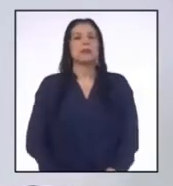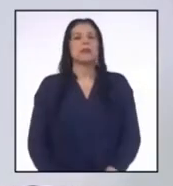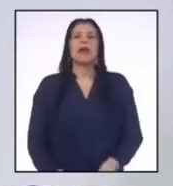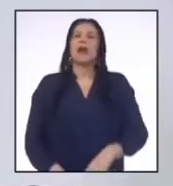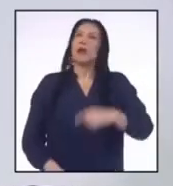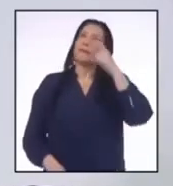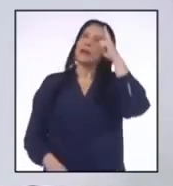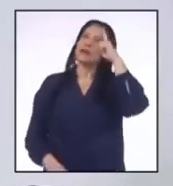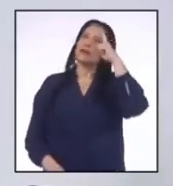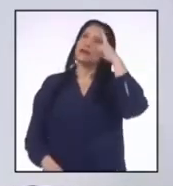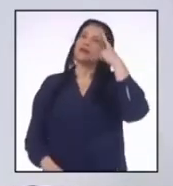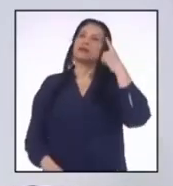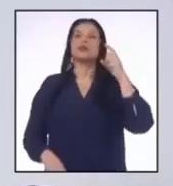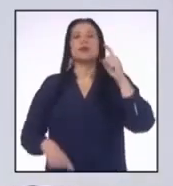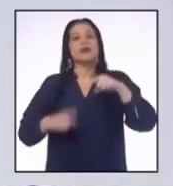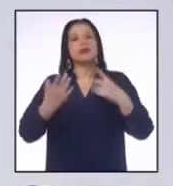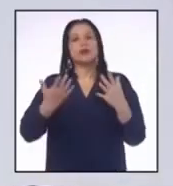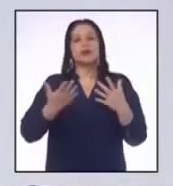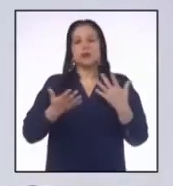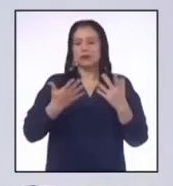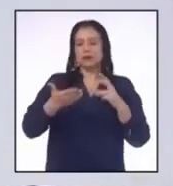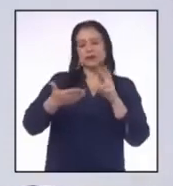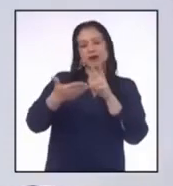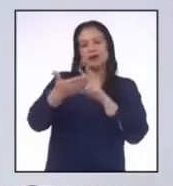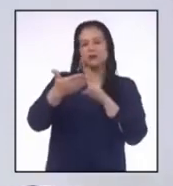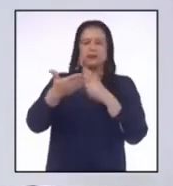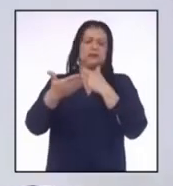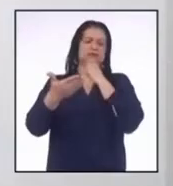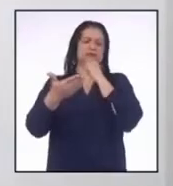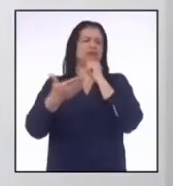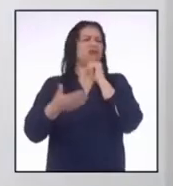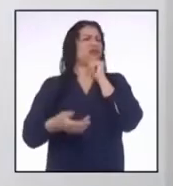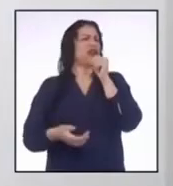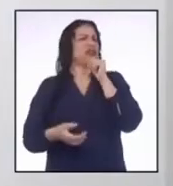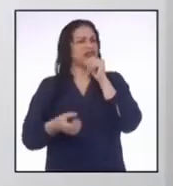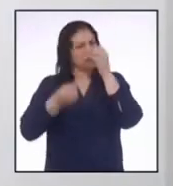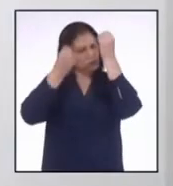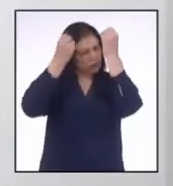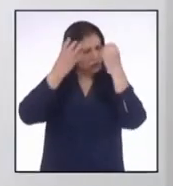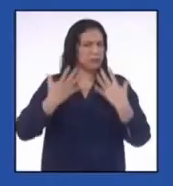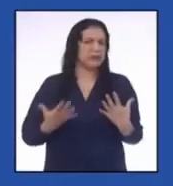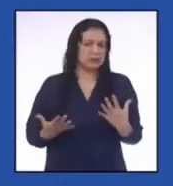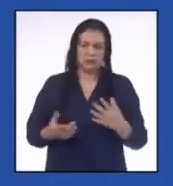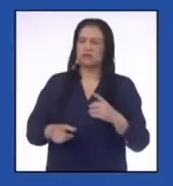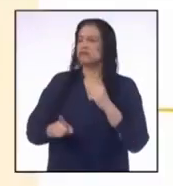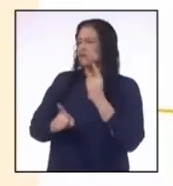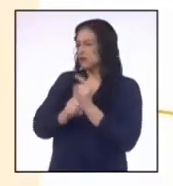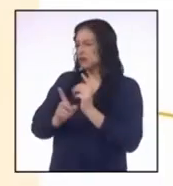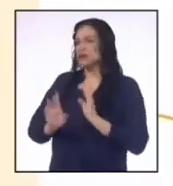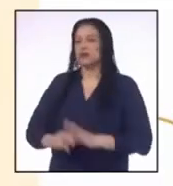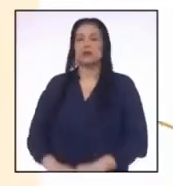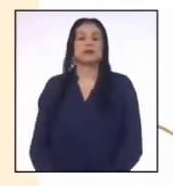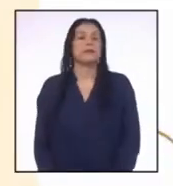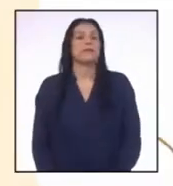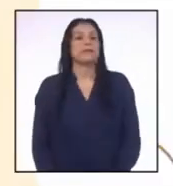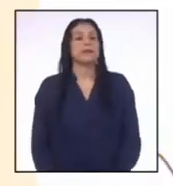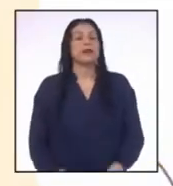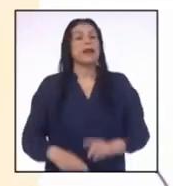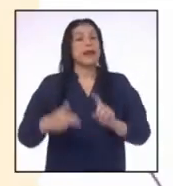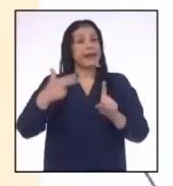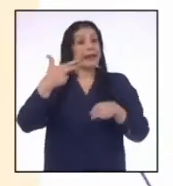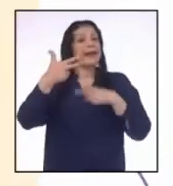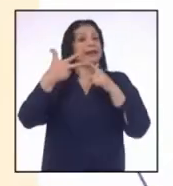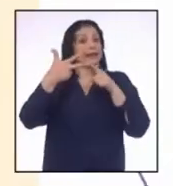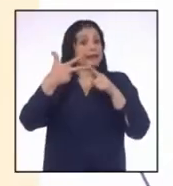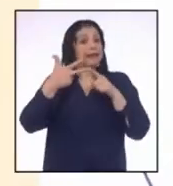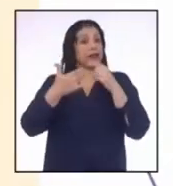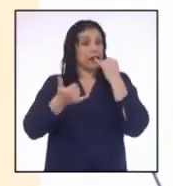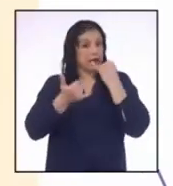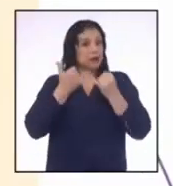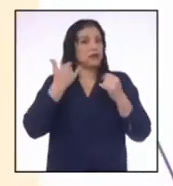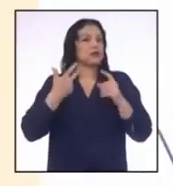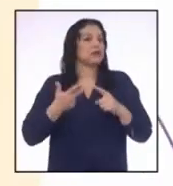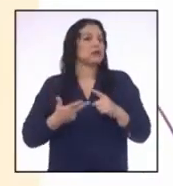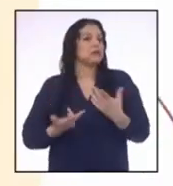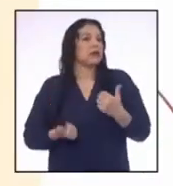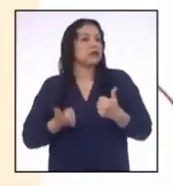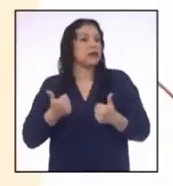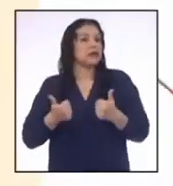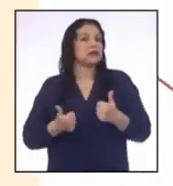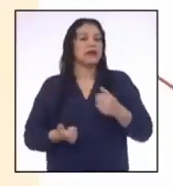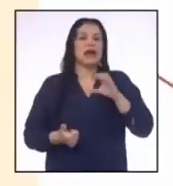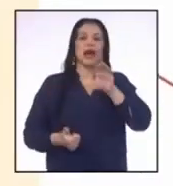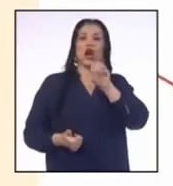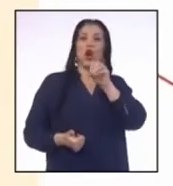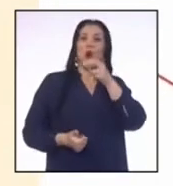Me parece que es cuando hay un vacío de información. Es correcto. La tercera y última propiedad es